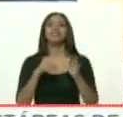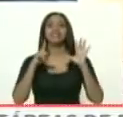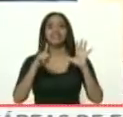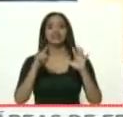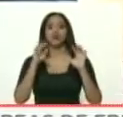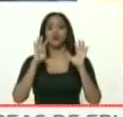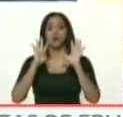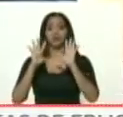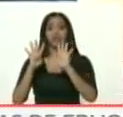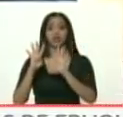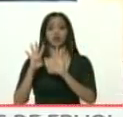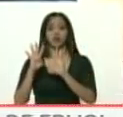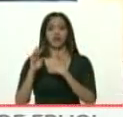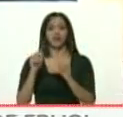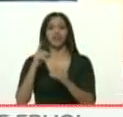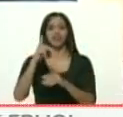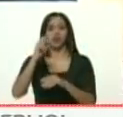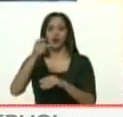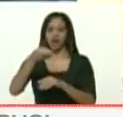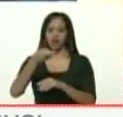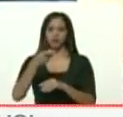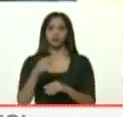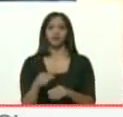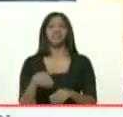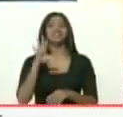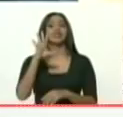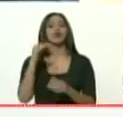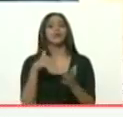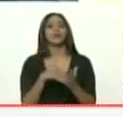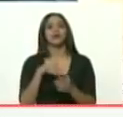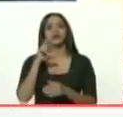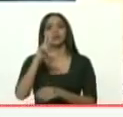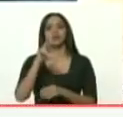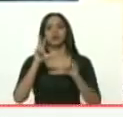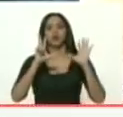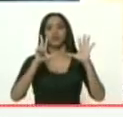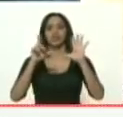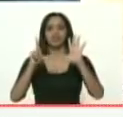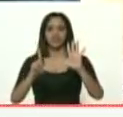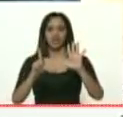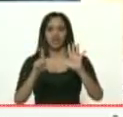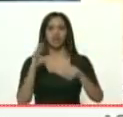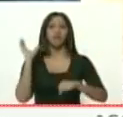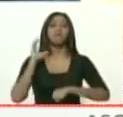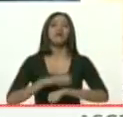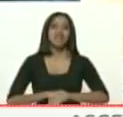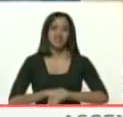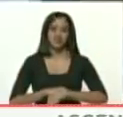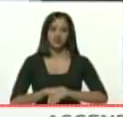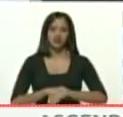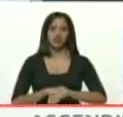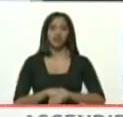29.799 kilogramos de diferentes drogas, con 5.387 detenidos en